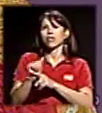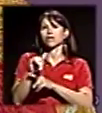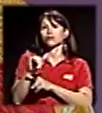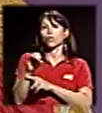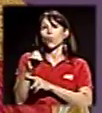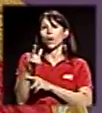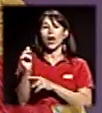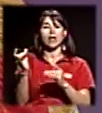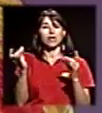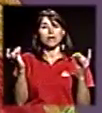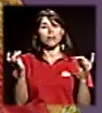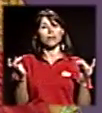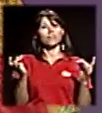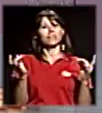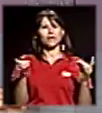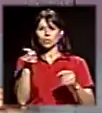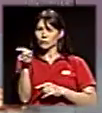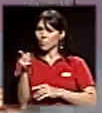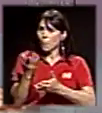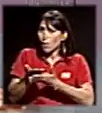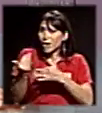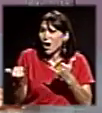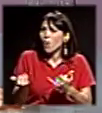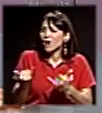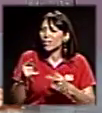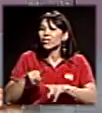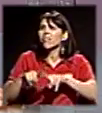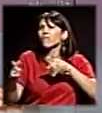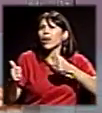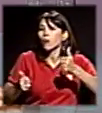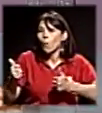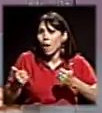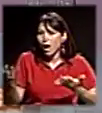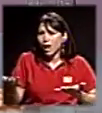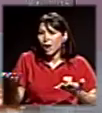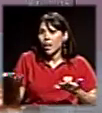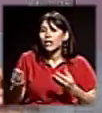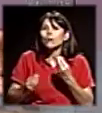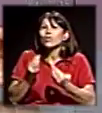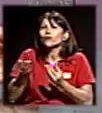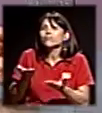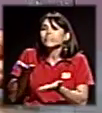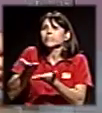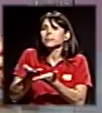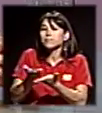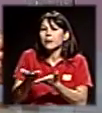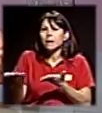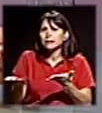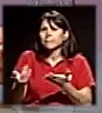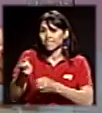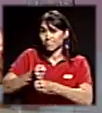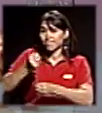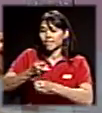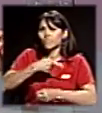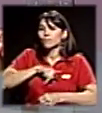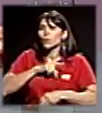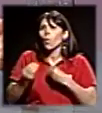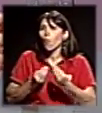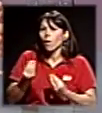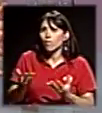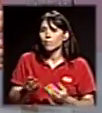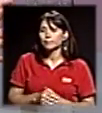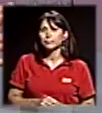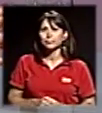proponiendo a la hora de Buscar transformación Cuáles son los puntos claves en el en la manera del trabajo personal